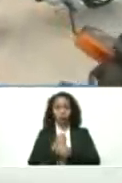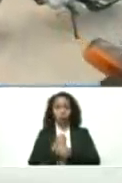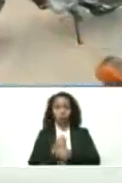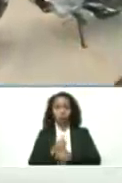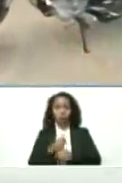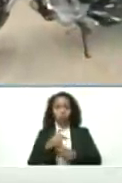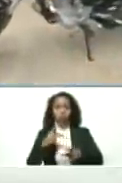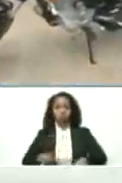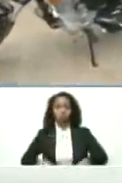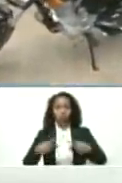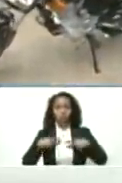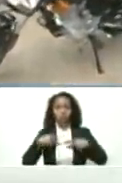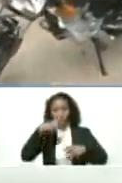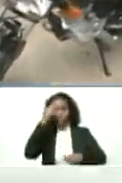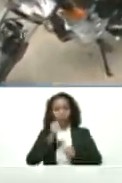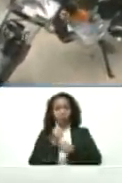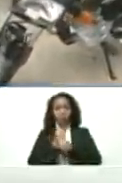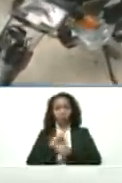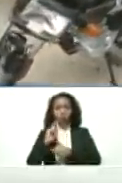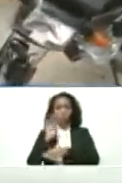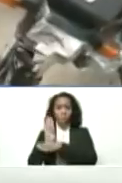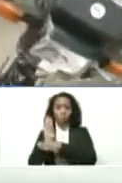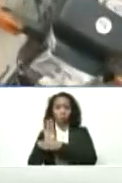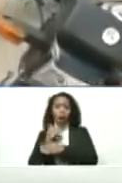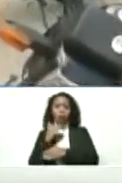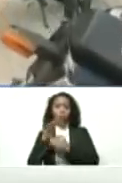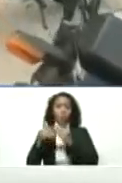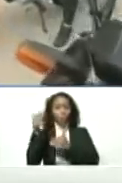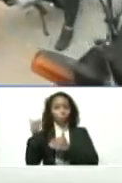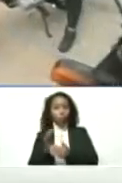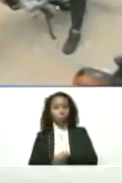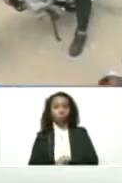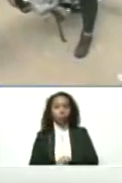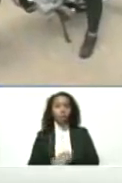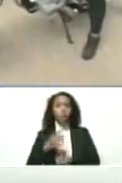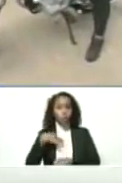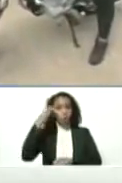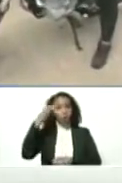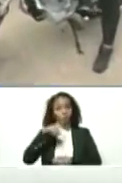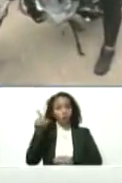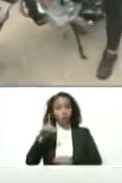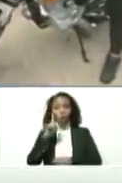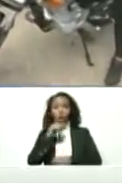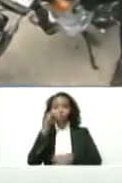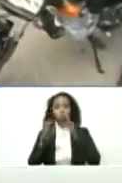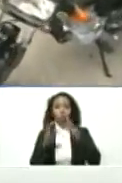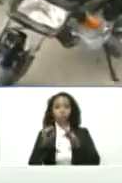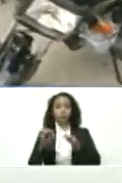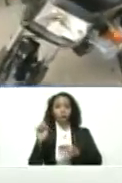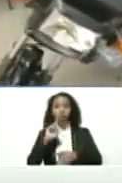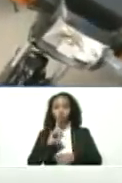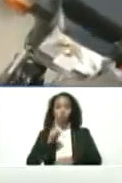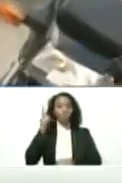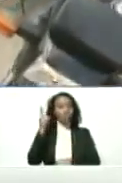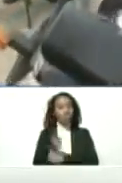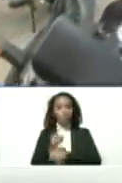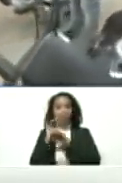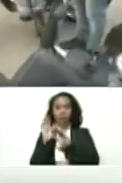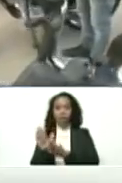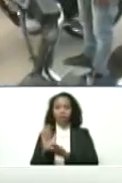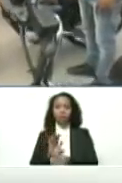por el trabajo no son protegidos después. Creo que será una injusticia. Creo que no debería ser